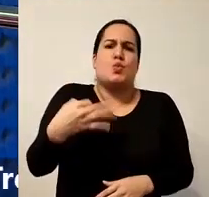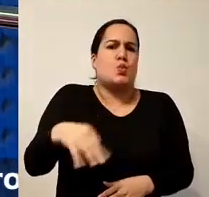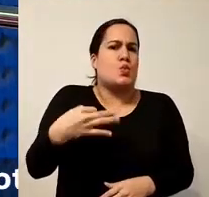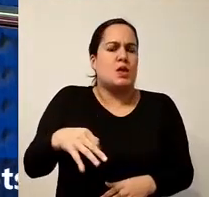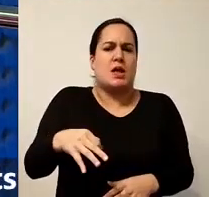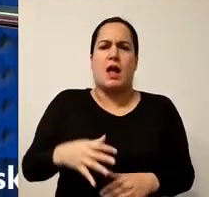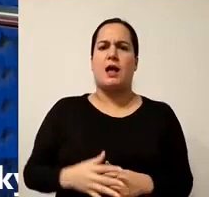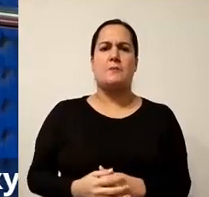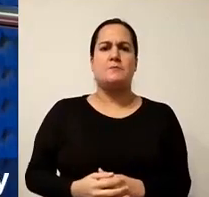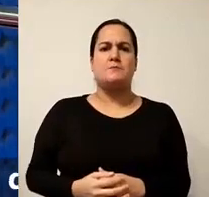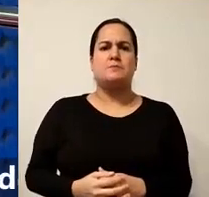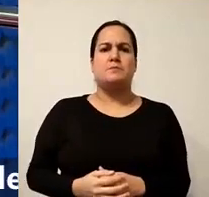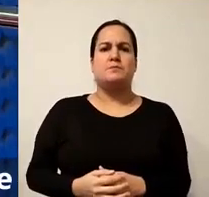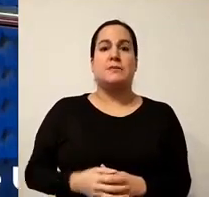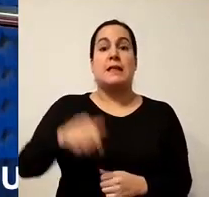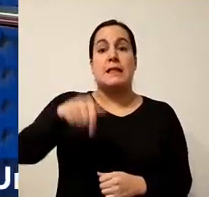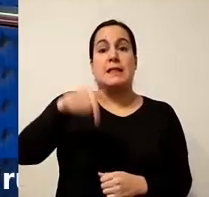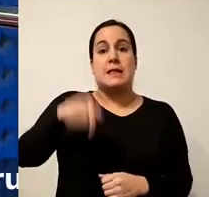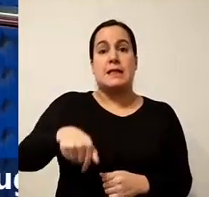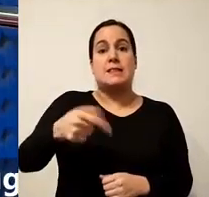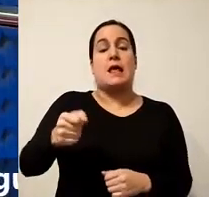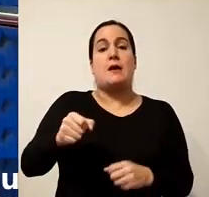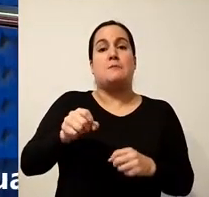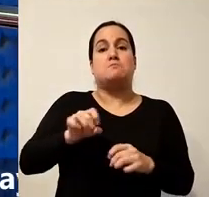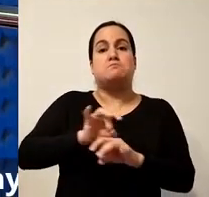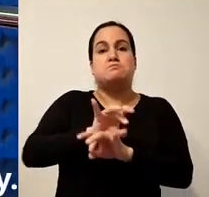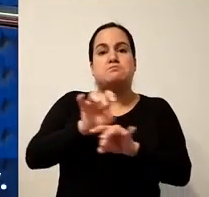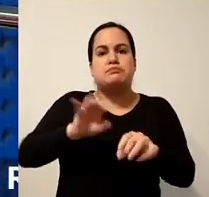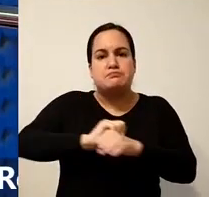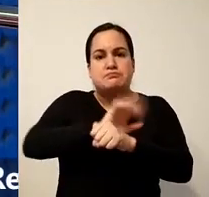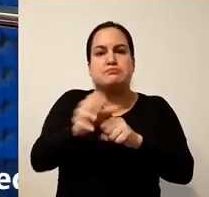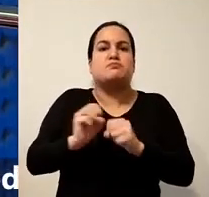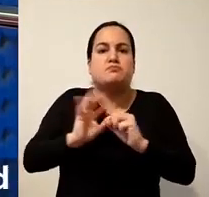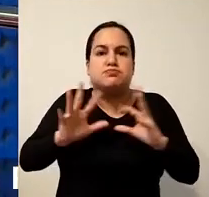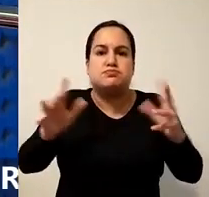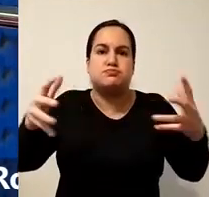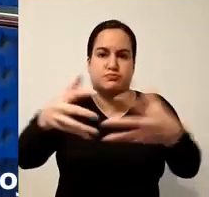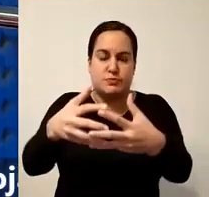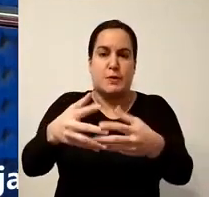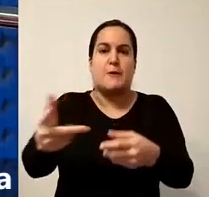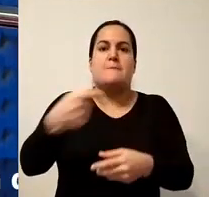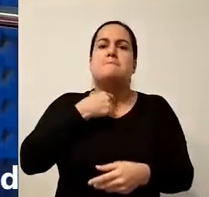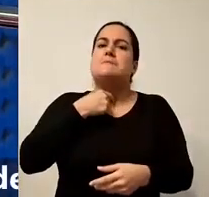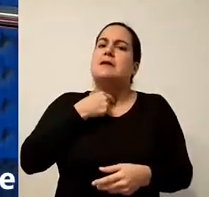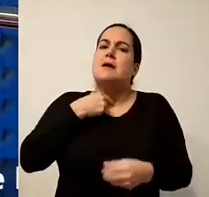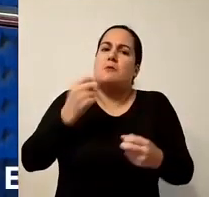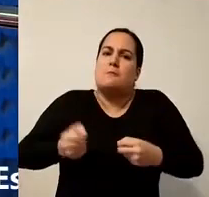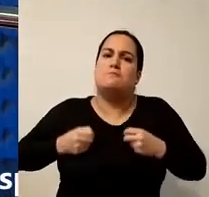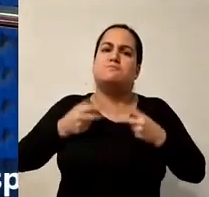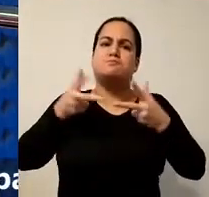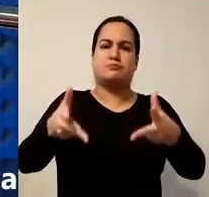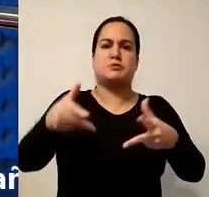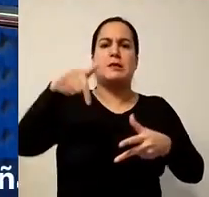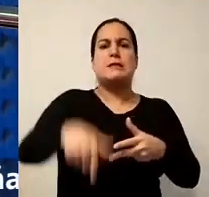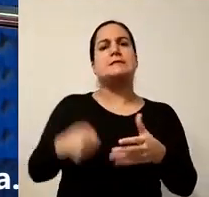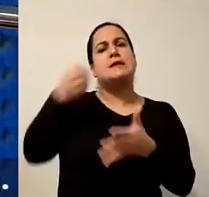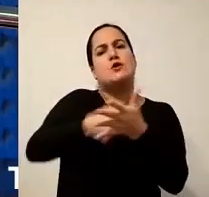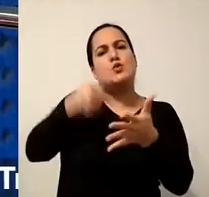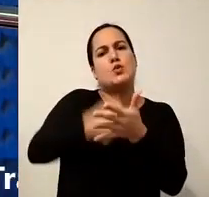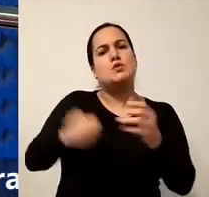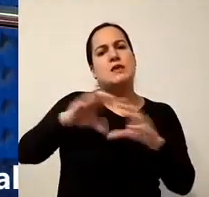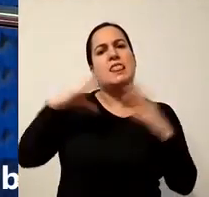de cerca de 30 países de todos los continentes en donde levantaron al igual que hoy las banderas